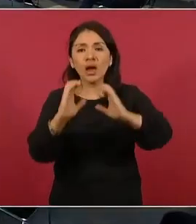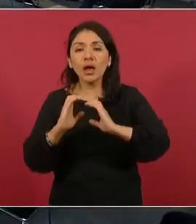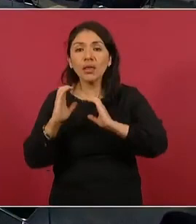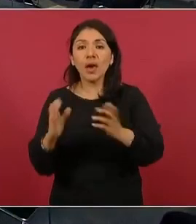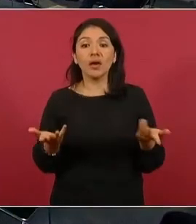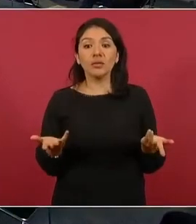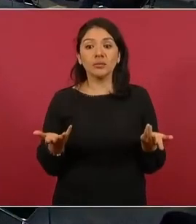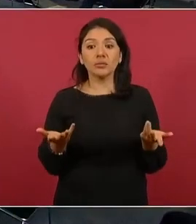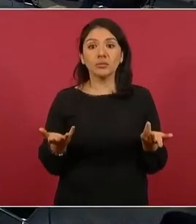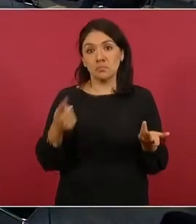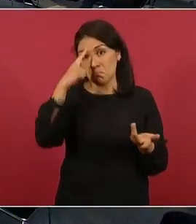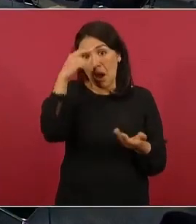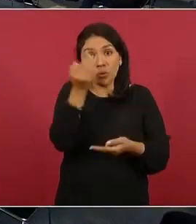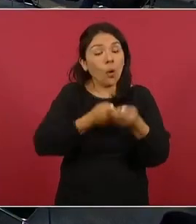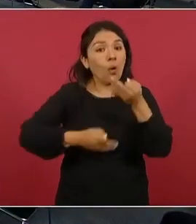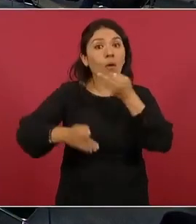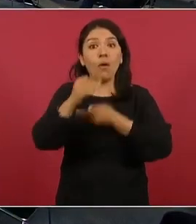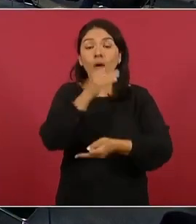en todo.